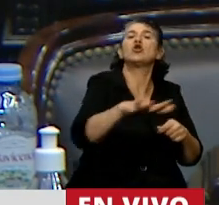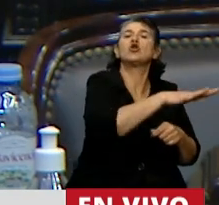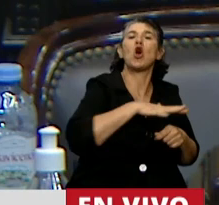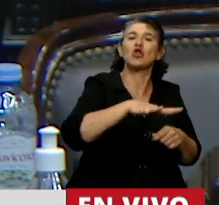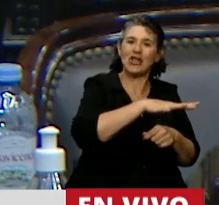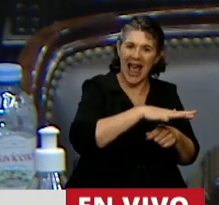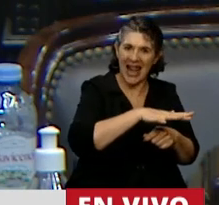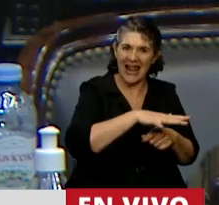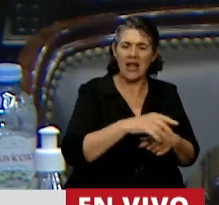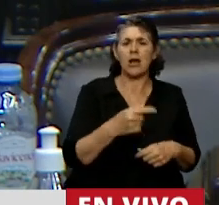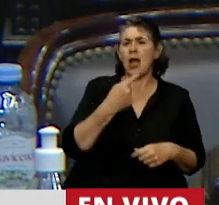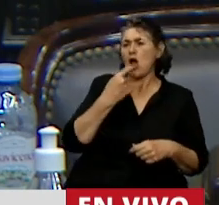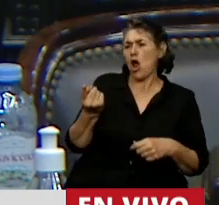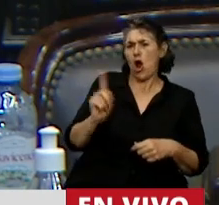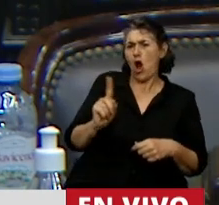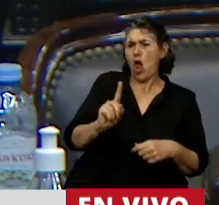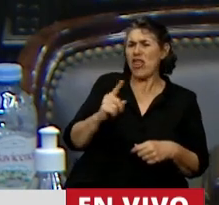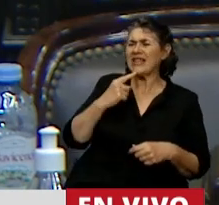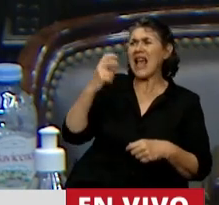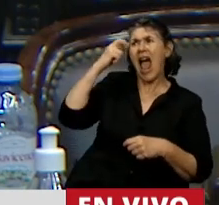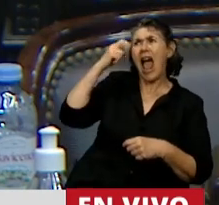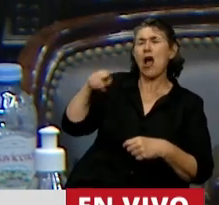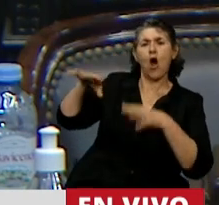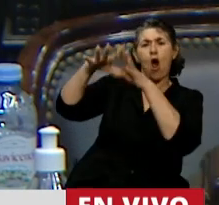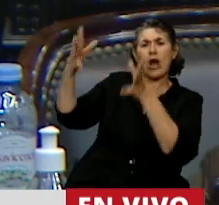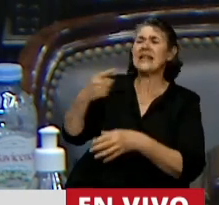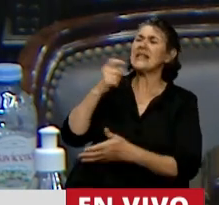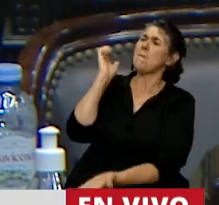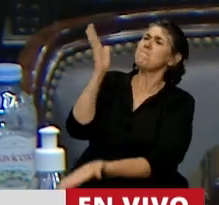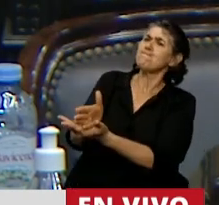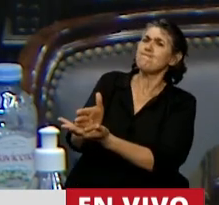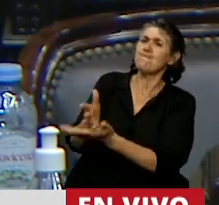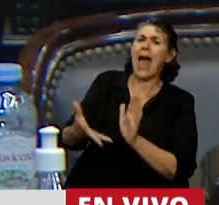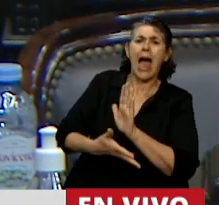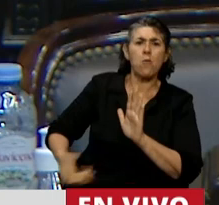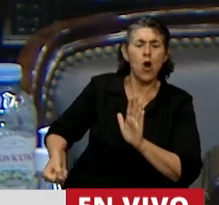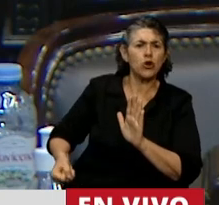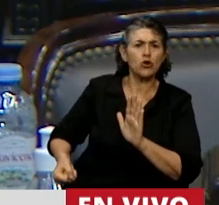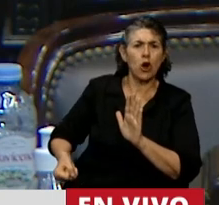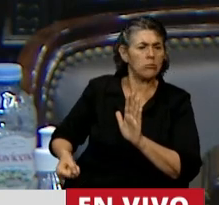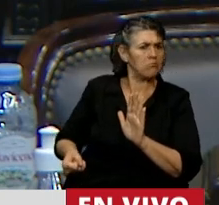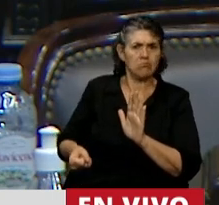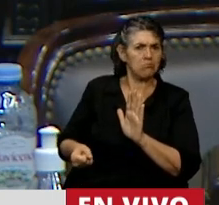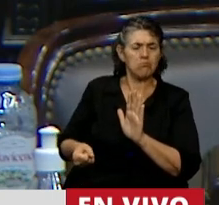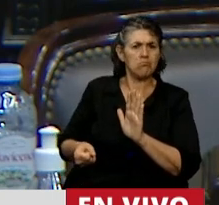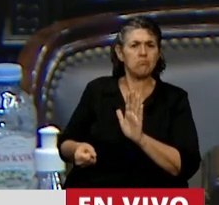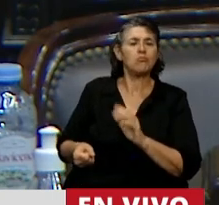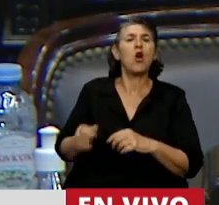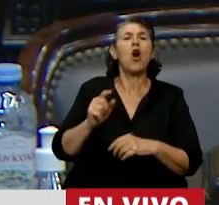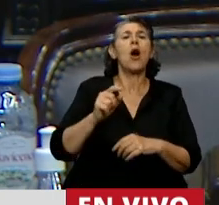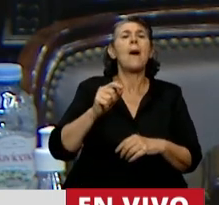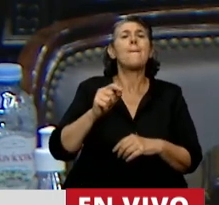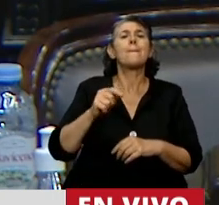proyecto, que no le dice a la legislatura, es decir, al Congreso, que penalice el aborto o que libere cualquier posibilidad de aborto, sino que se trata